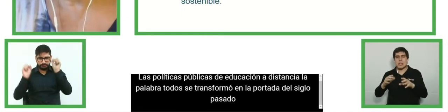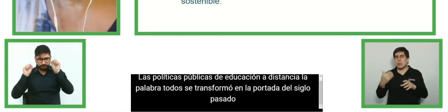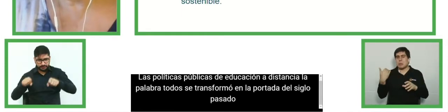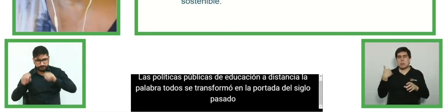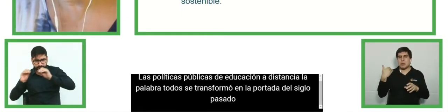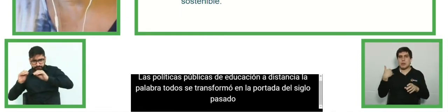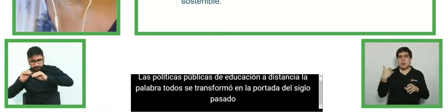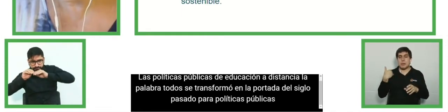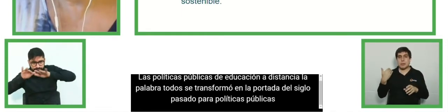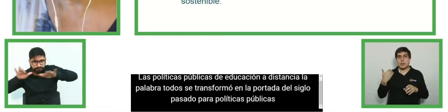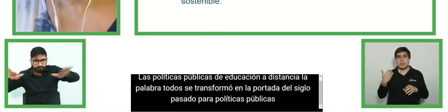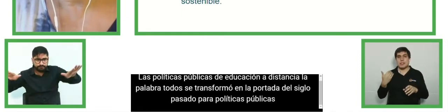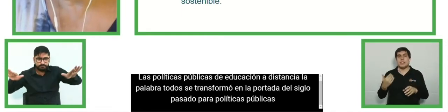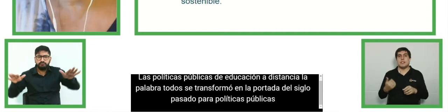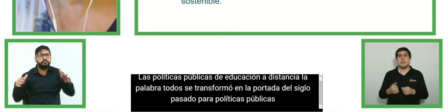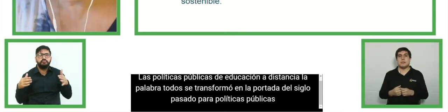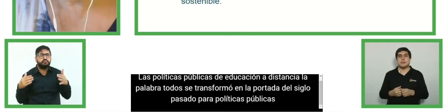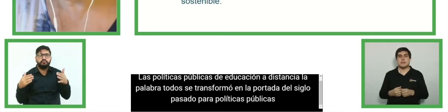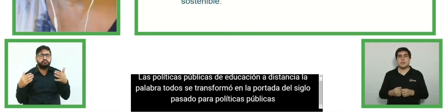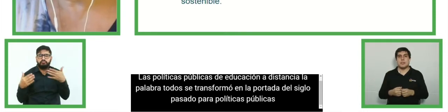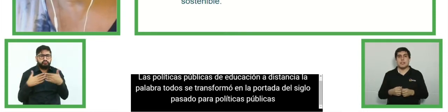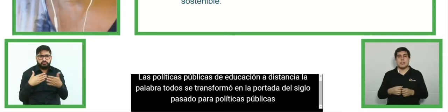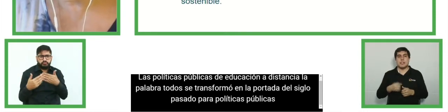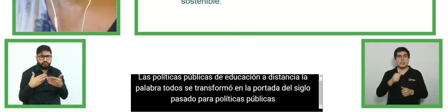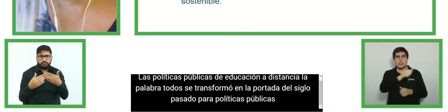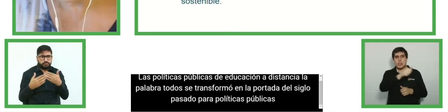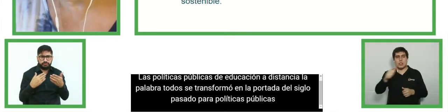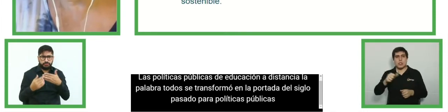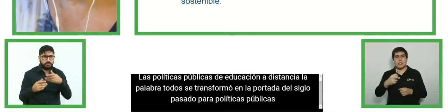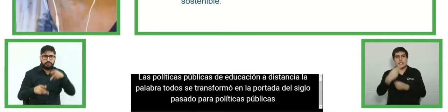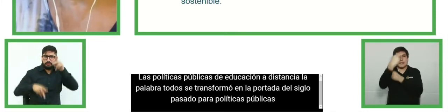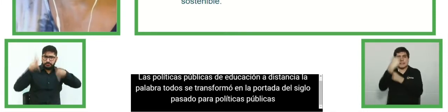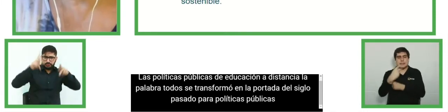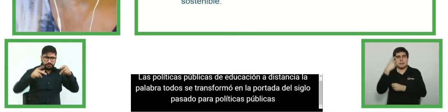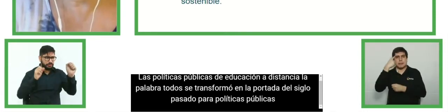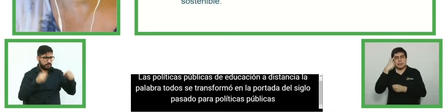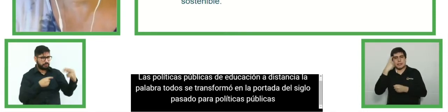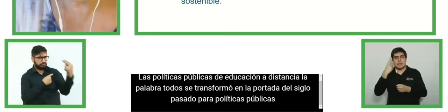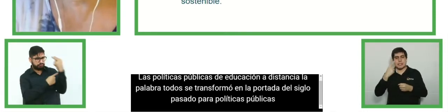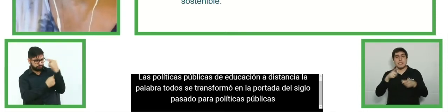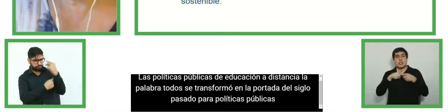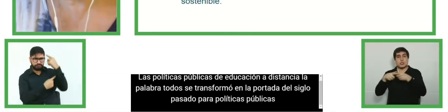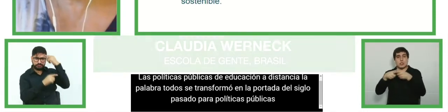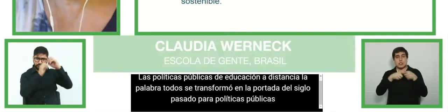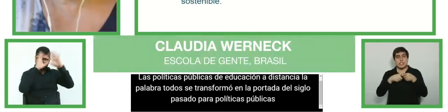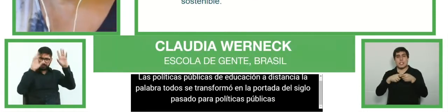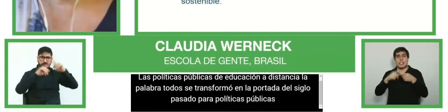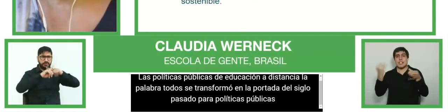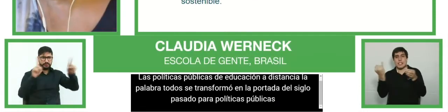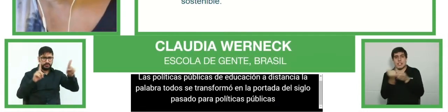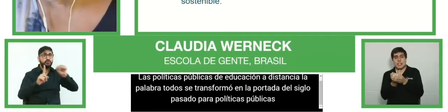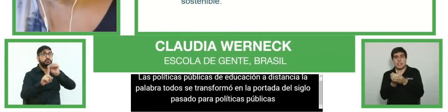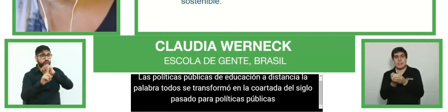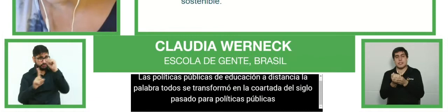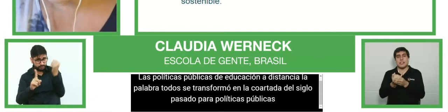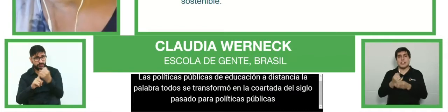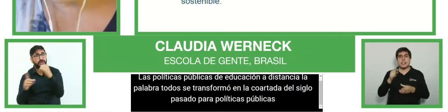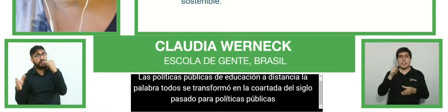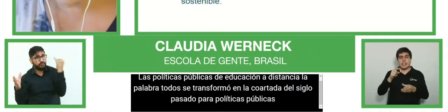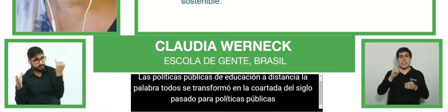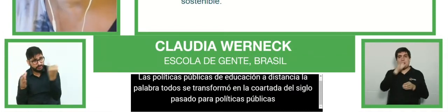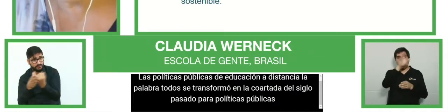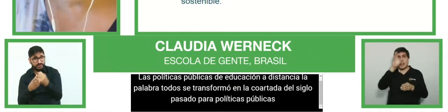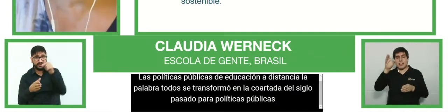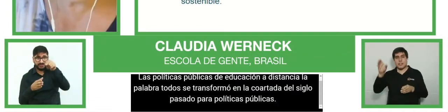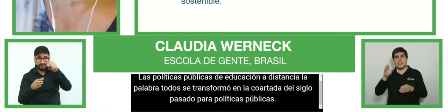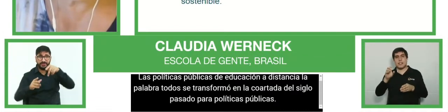CRIEL teste, evalúen su todos, que está en mi libro Sociedad Inclusiva, quien pertenece a tu todos, que está en la